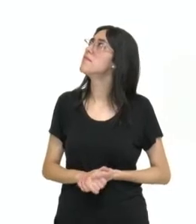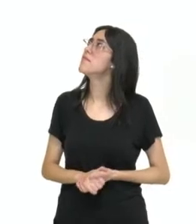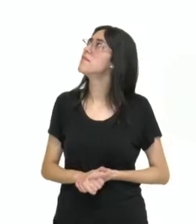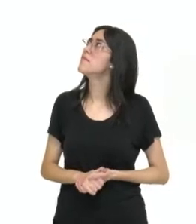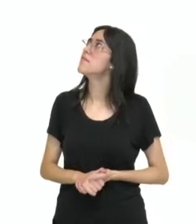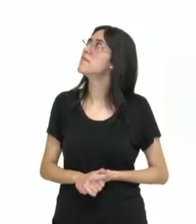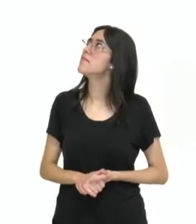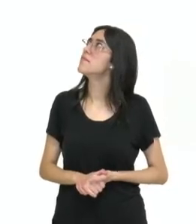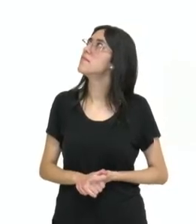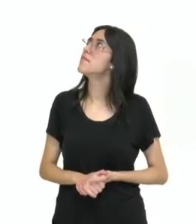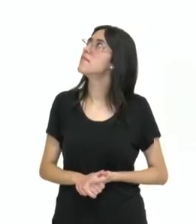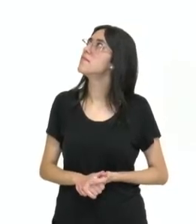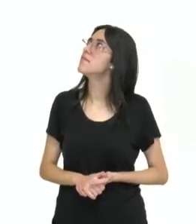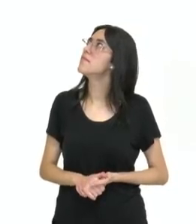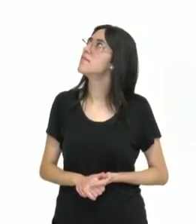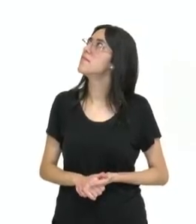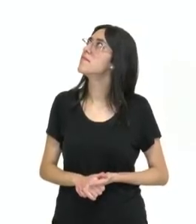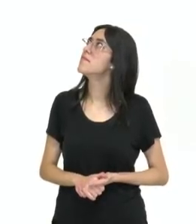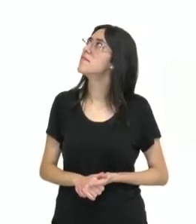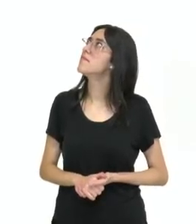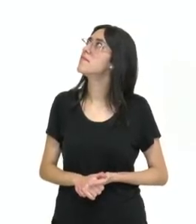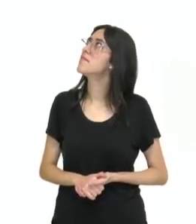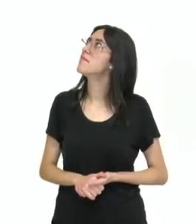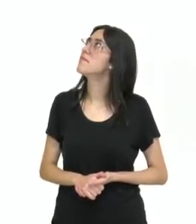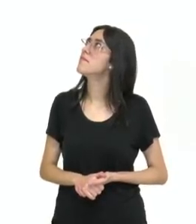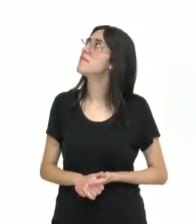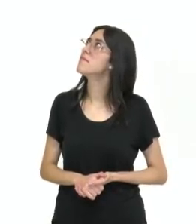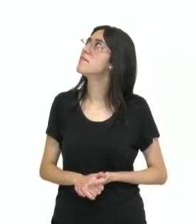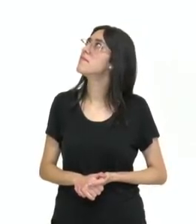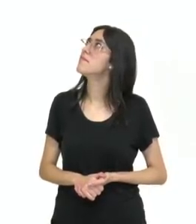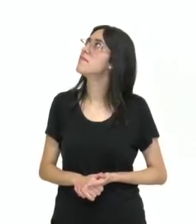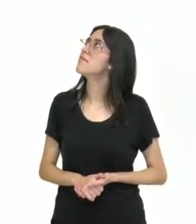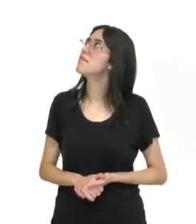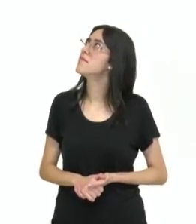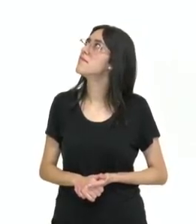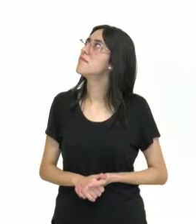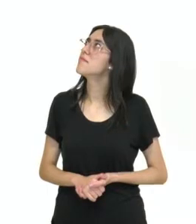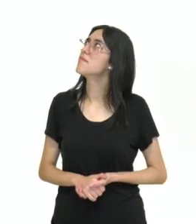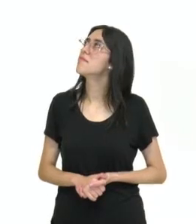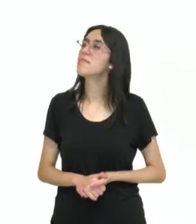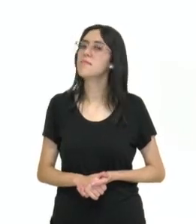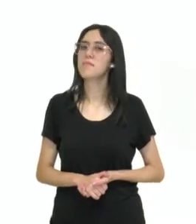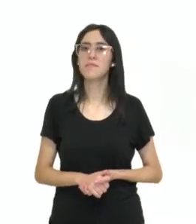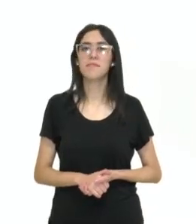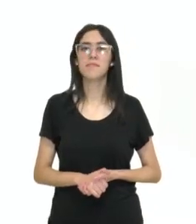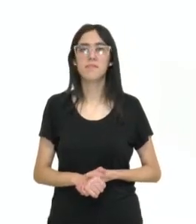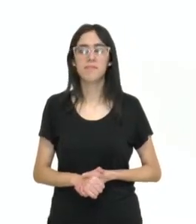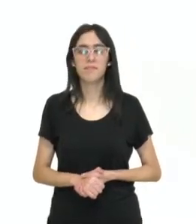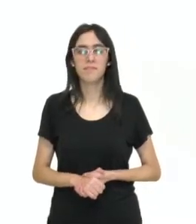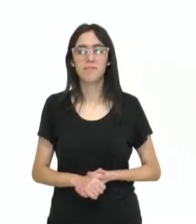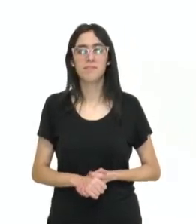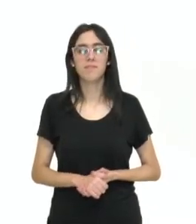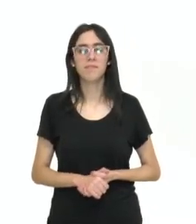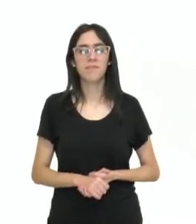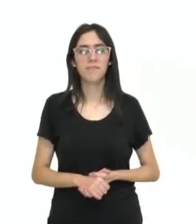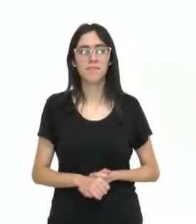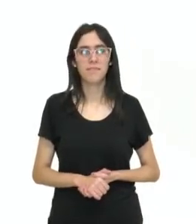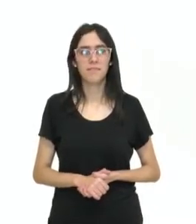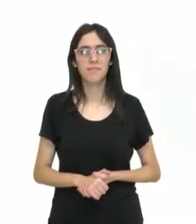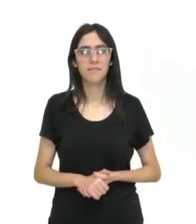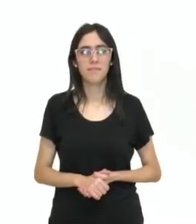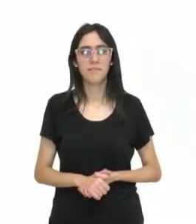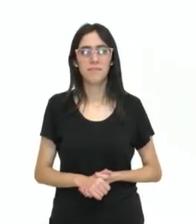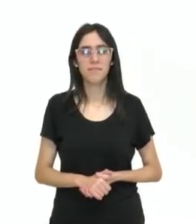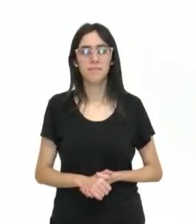buena vida, no son pretenciosos ni egoístas, tienen el equilibrio perfecto entre el placer y